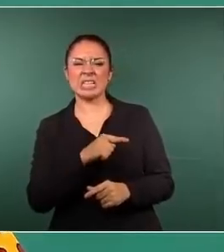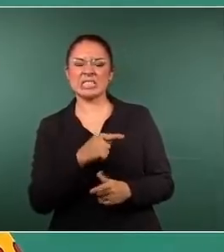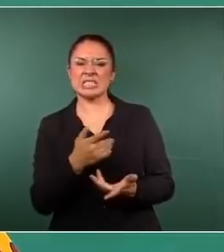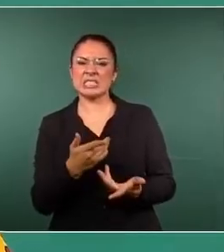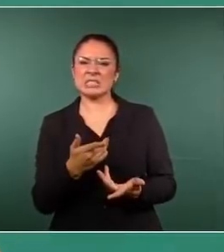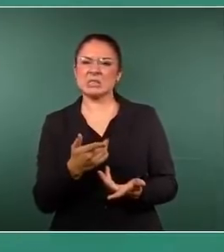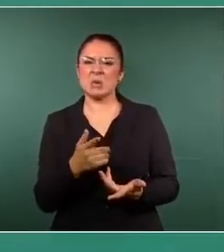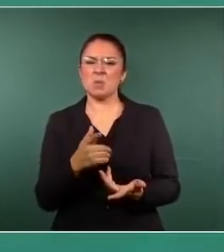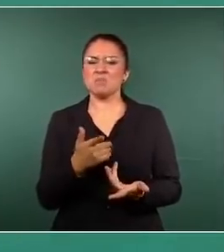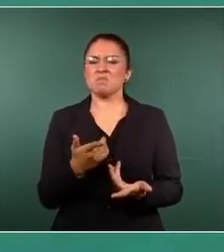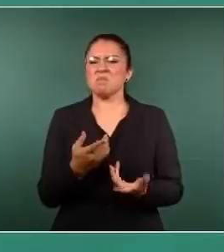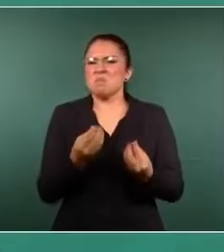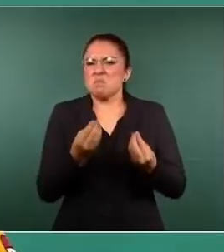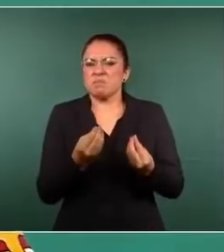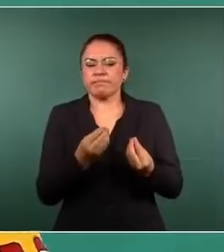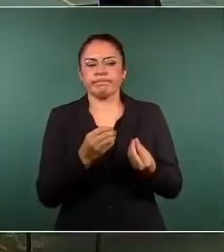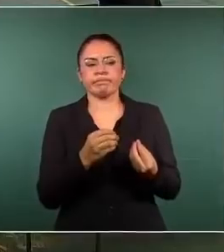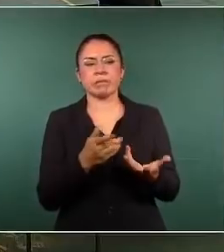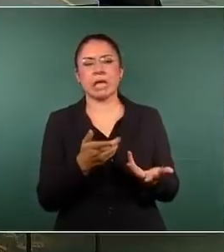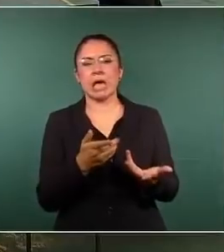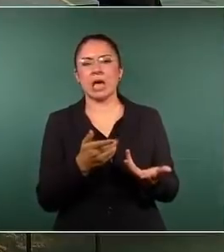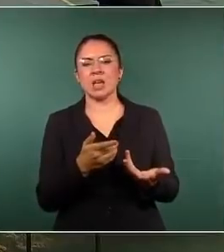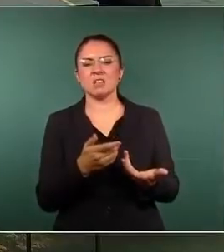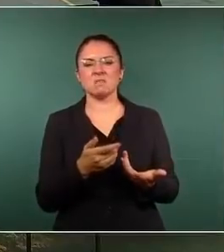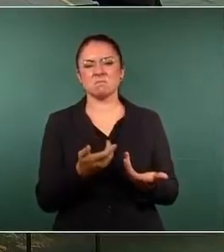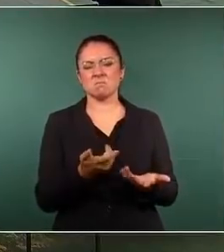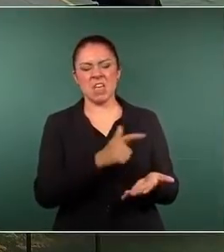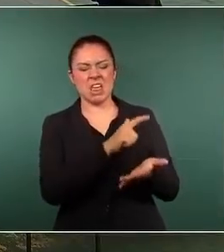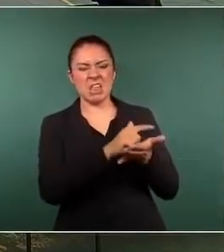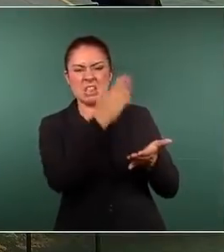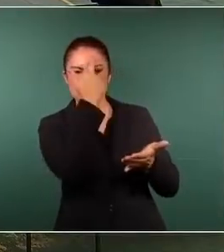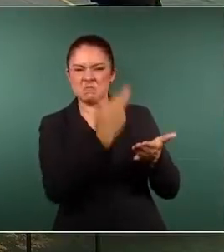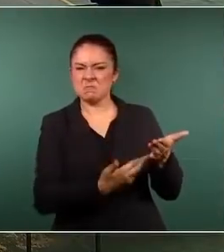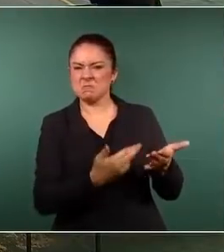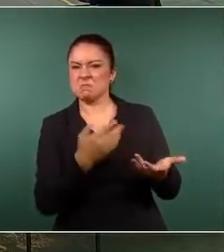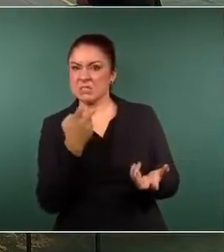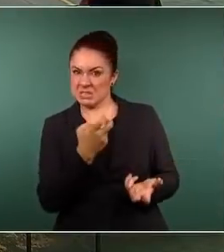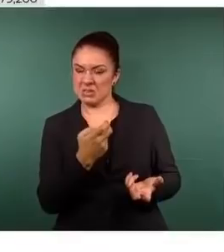alimenta luego a la delincuencia estos diez programas tienen